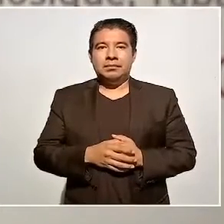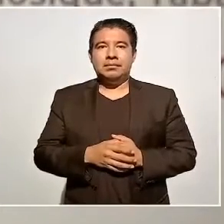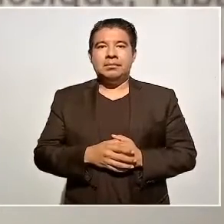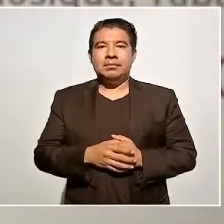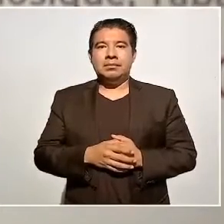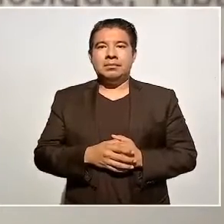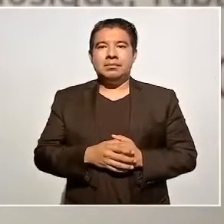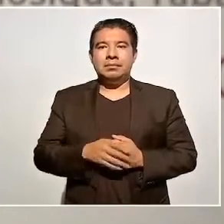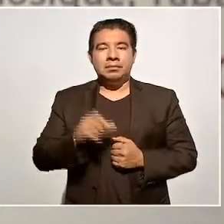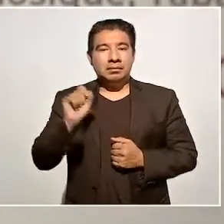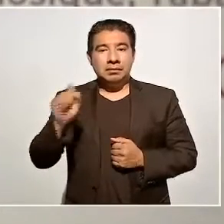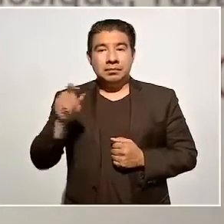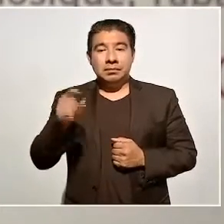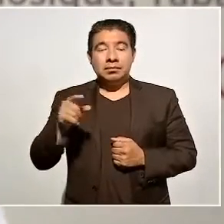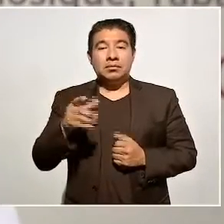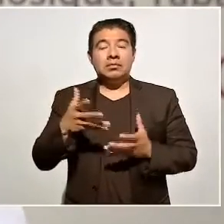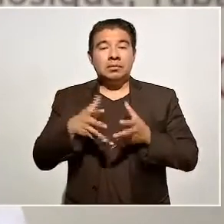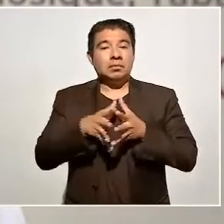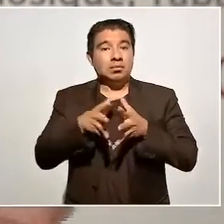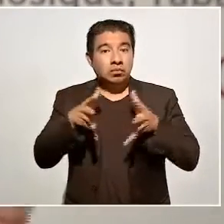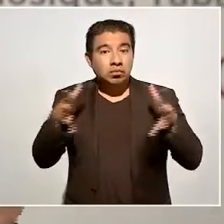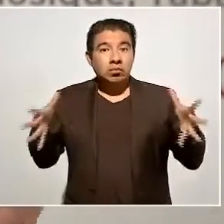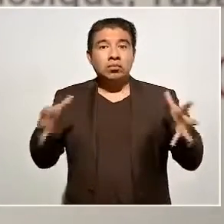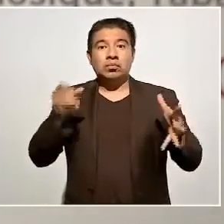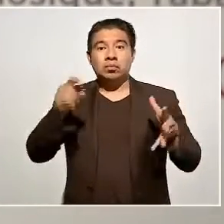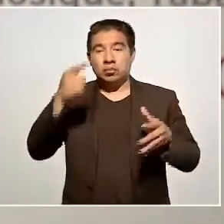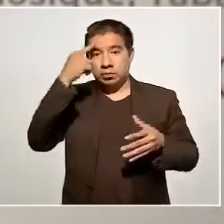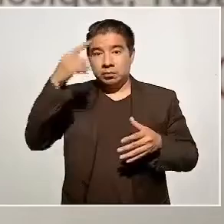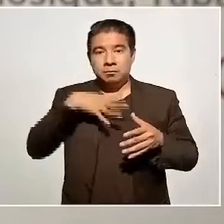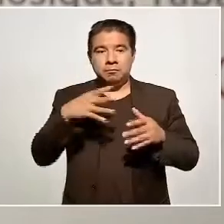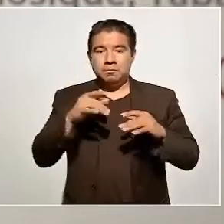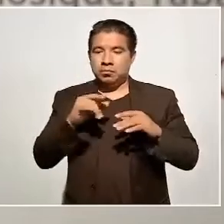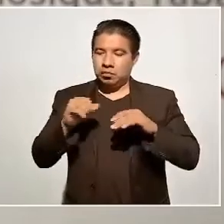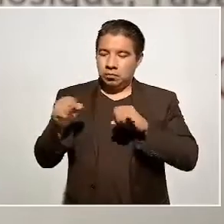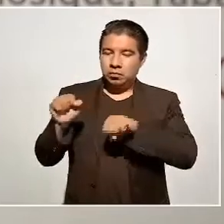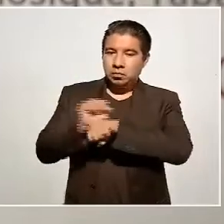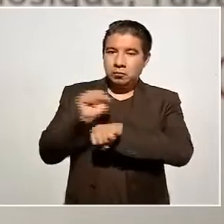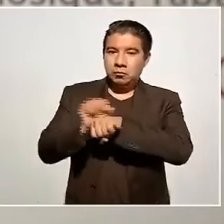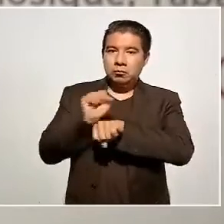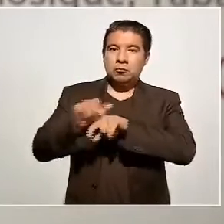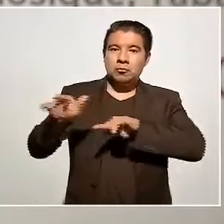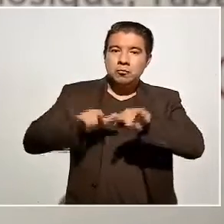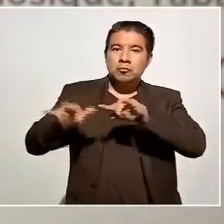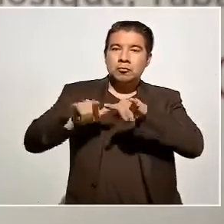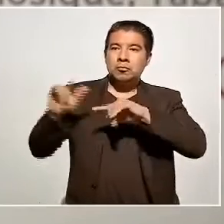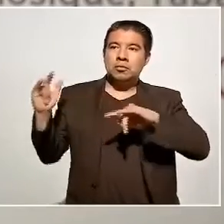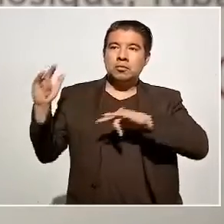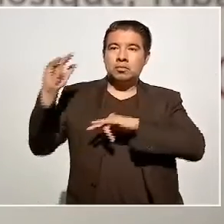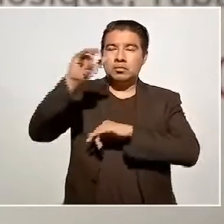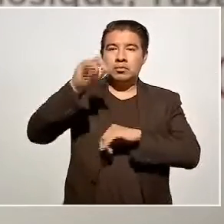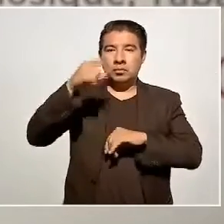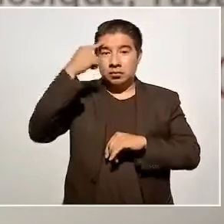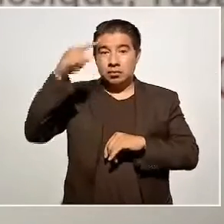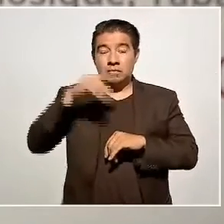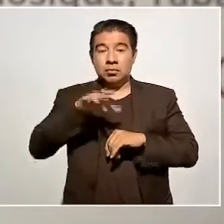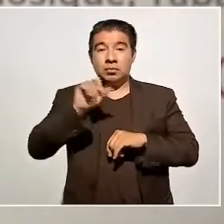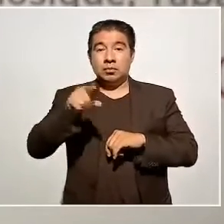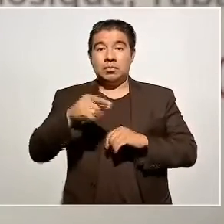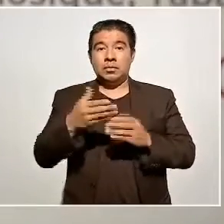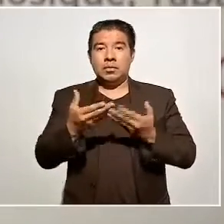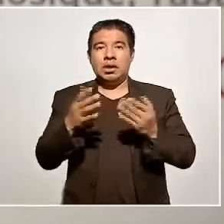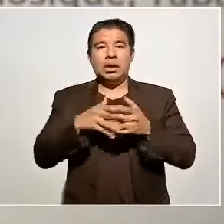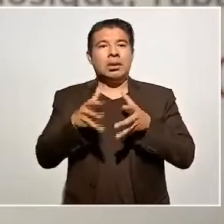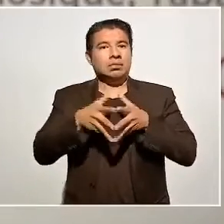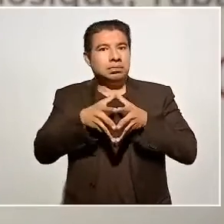para ampliar la superficie de rodamiento, porque en la Ciudad de México crecen y